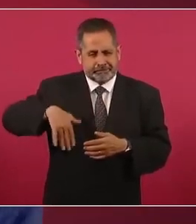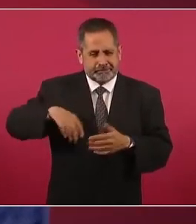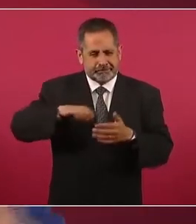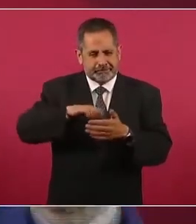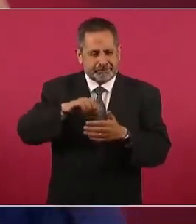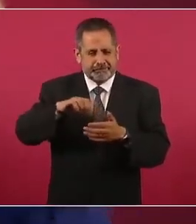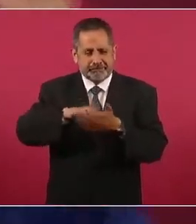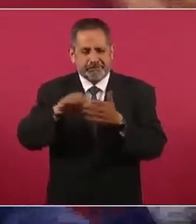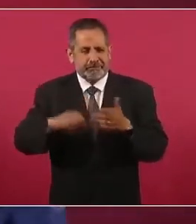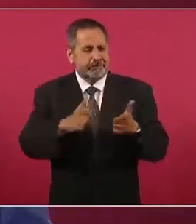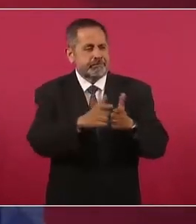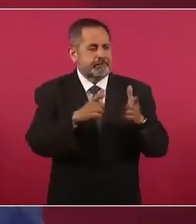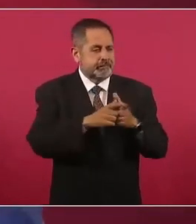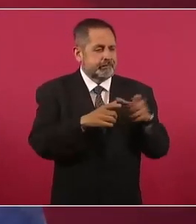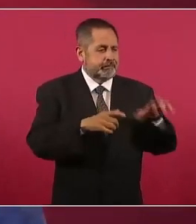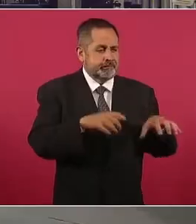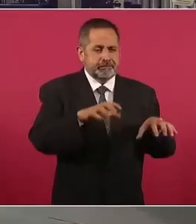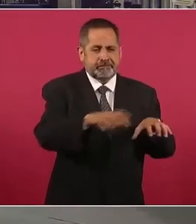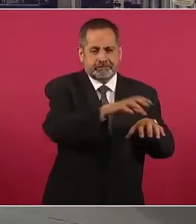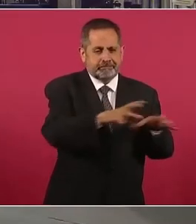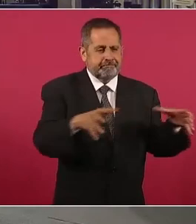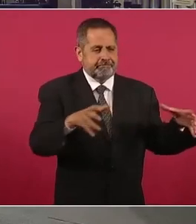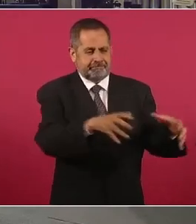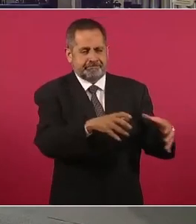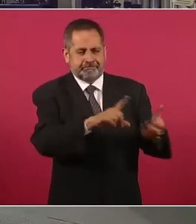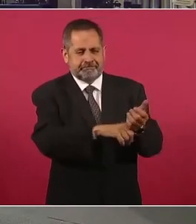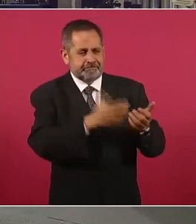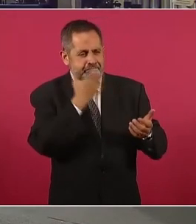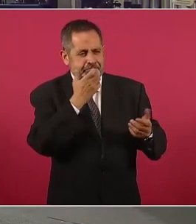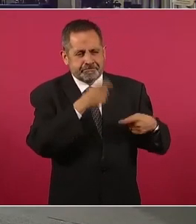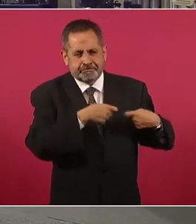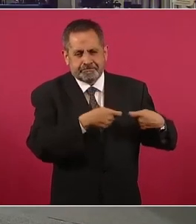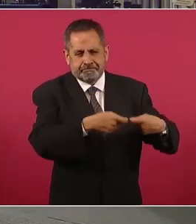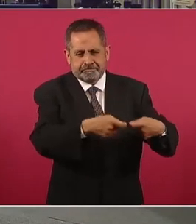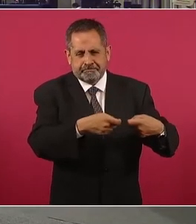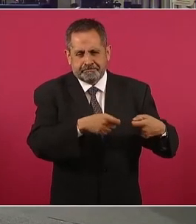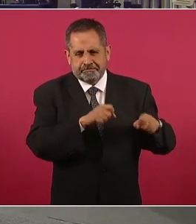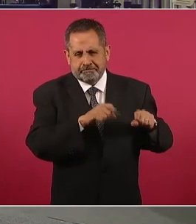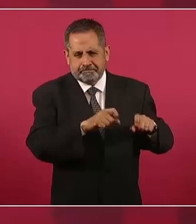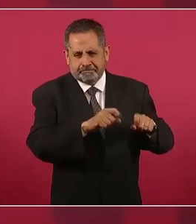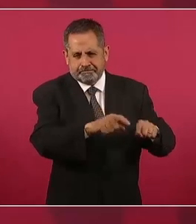ahora forman parte del bloque conservador, ¿no?, que unos